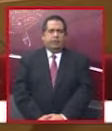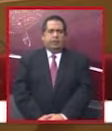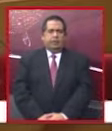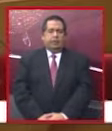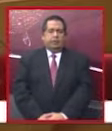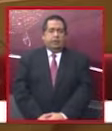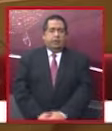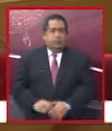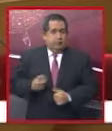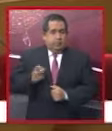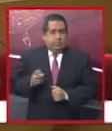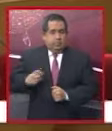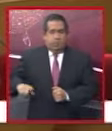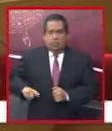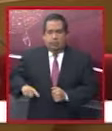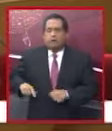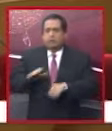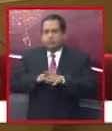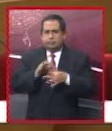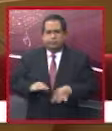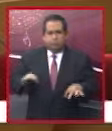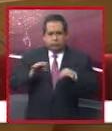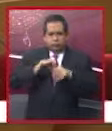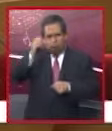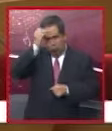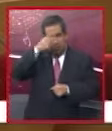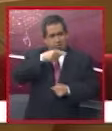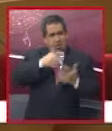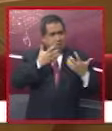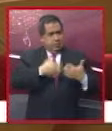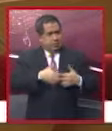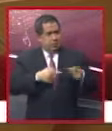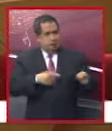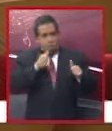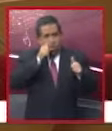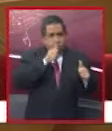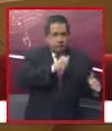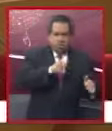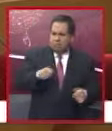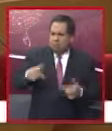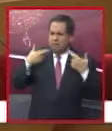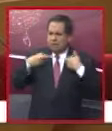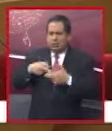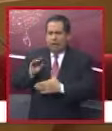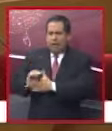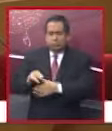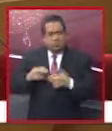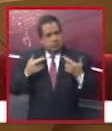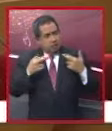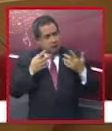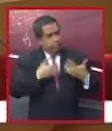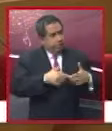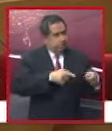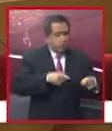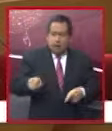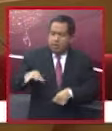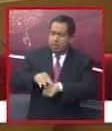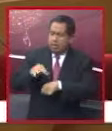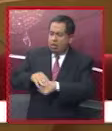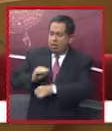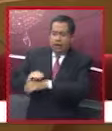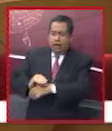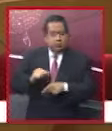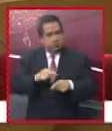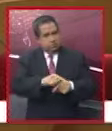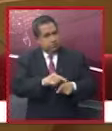Para este gobierno, ¿vale más la opinión de un empresario que el sentir y la demanda de un maestro, de un médico o de